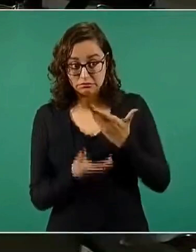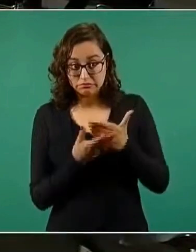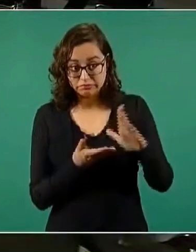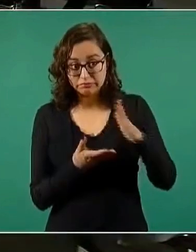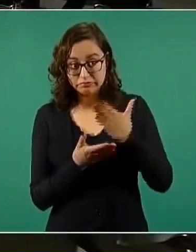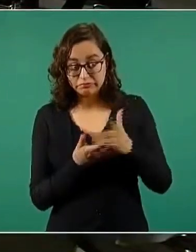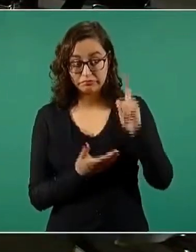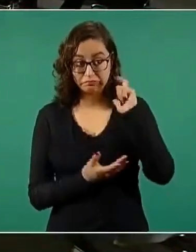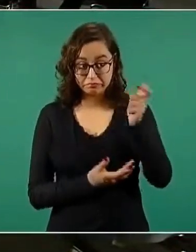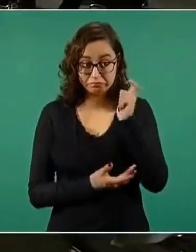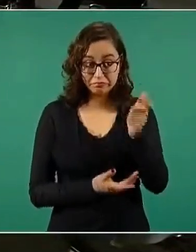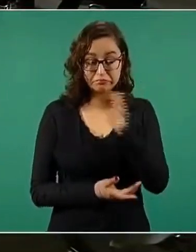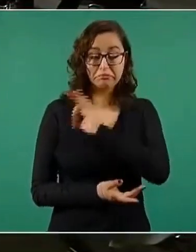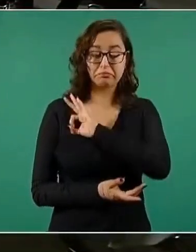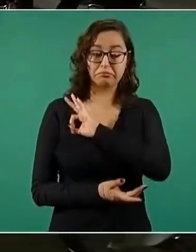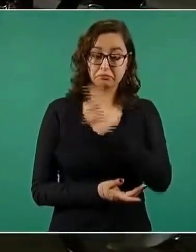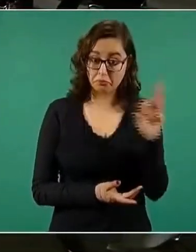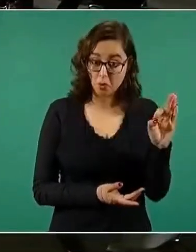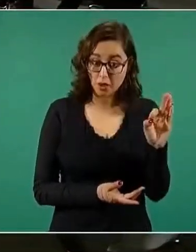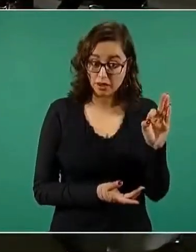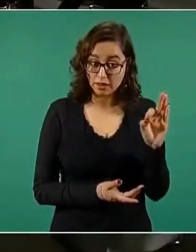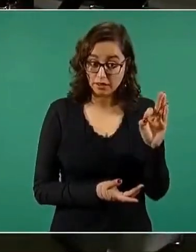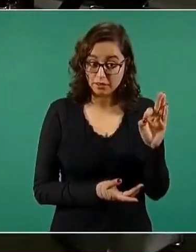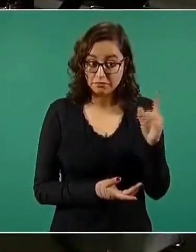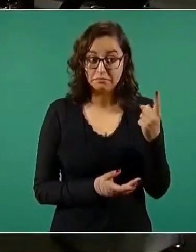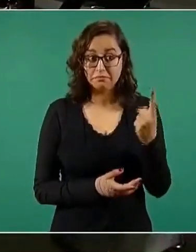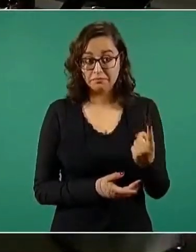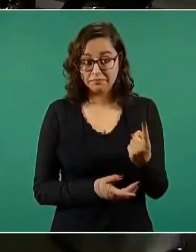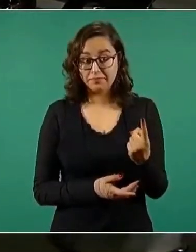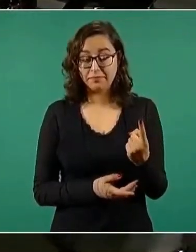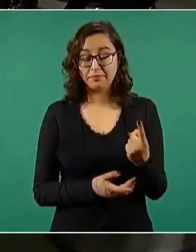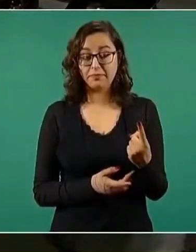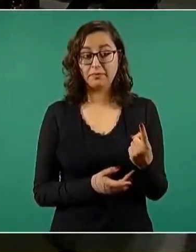si hay para